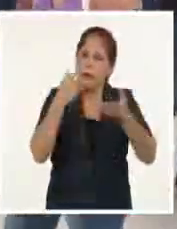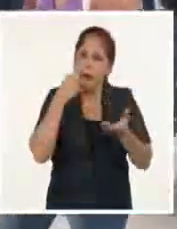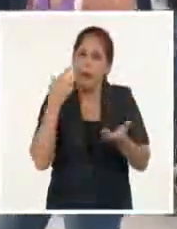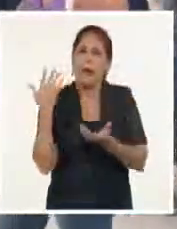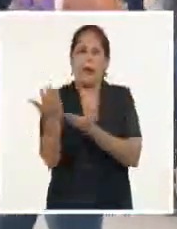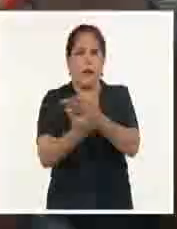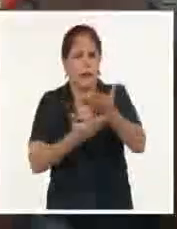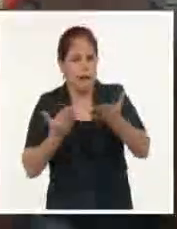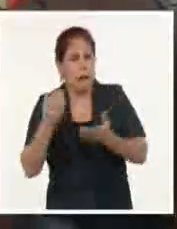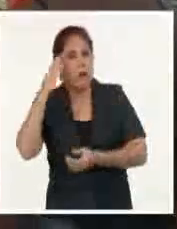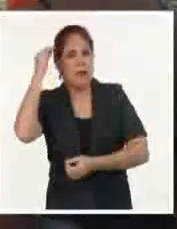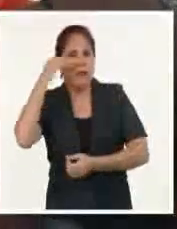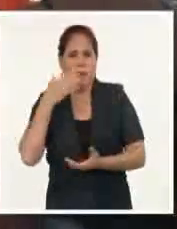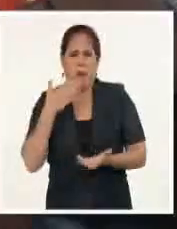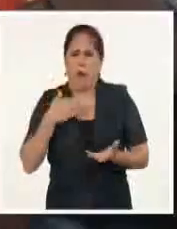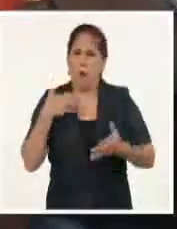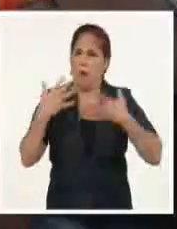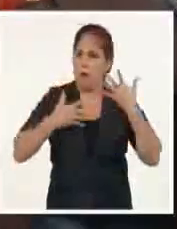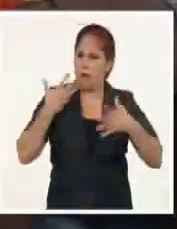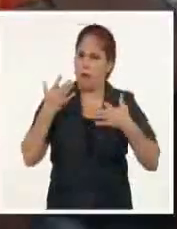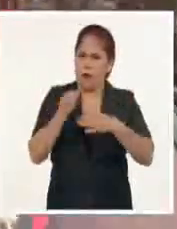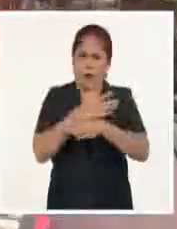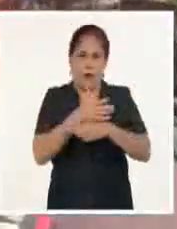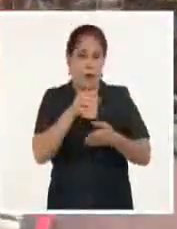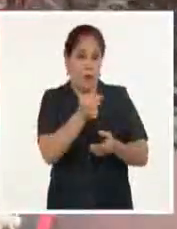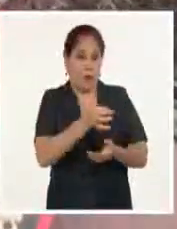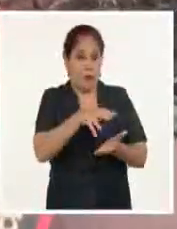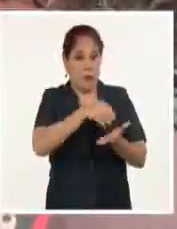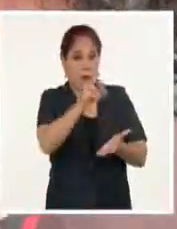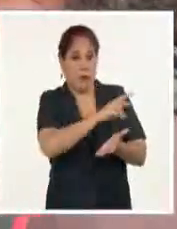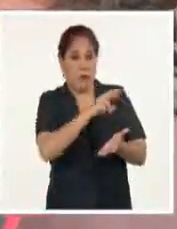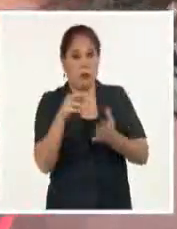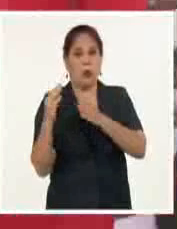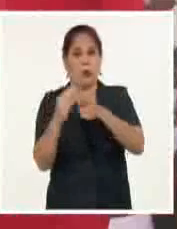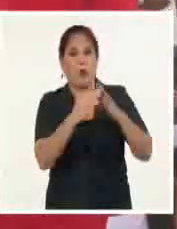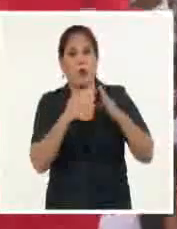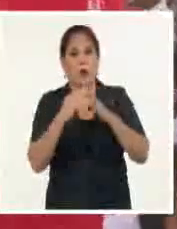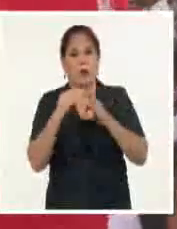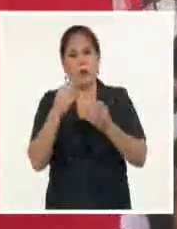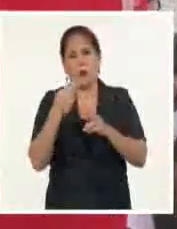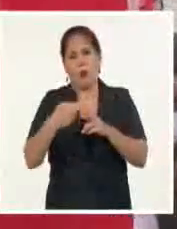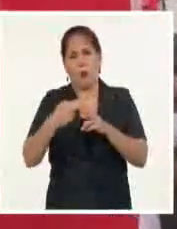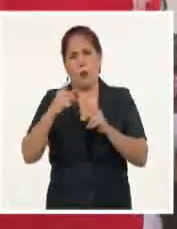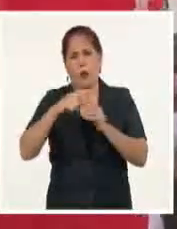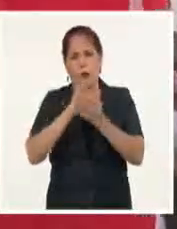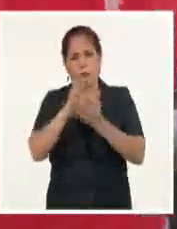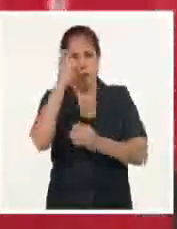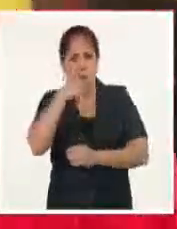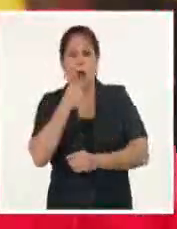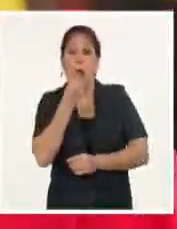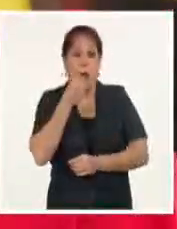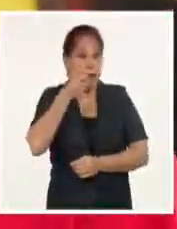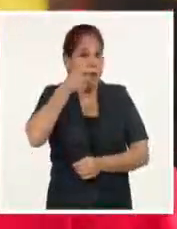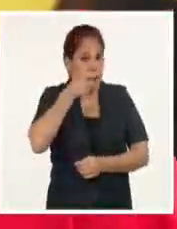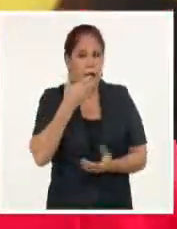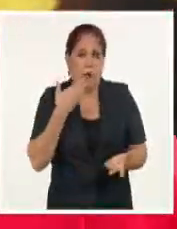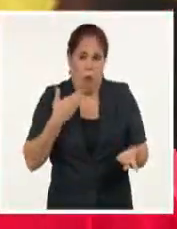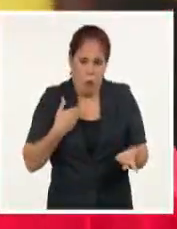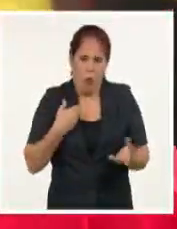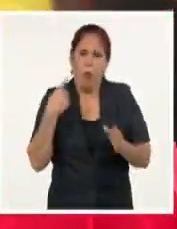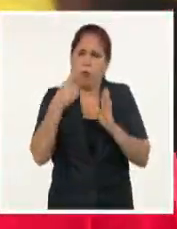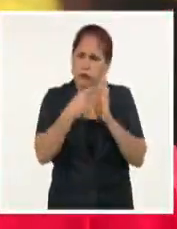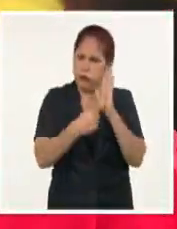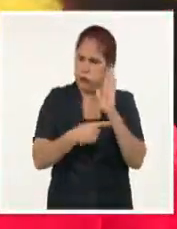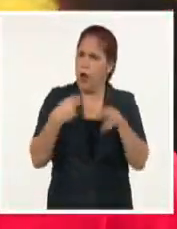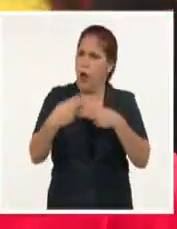estar involucrando. Estamos en el municipio Plaza, en la comunidad de La Timba, para que ellos también puedan visibilizar cuántas cosas